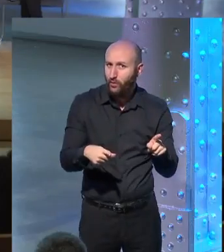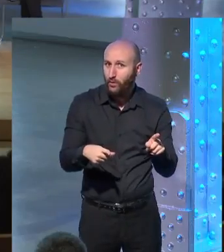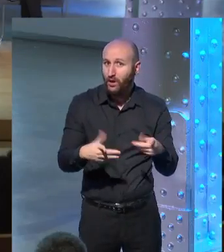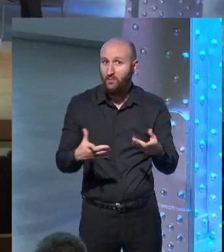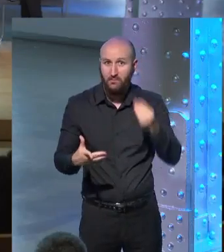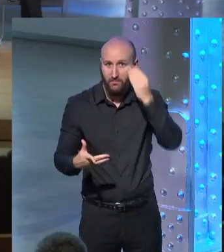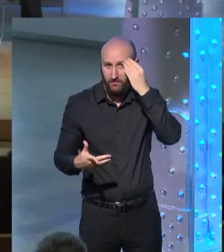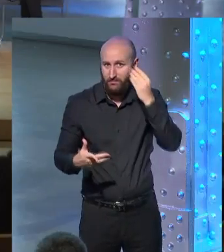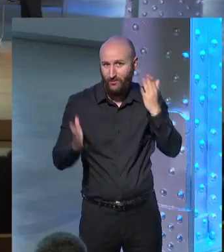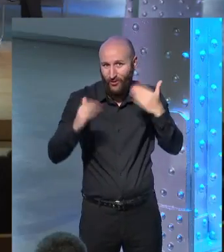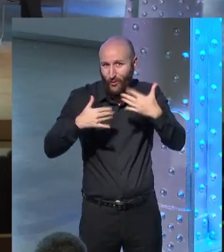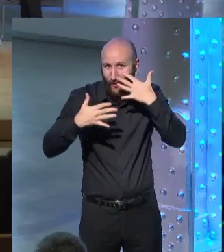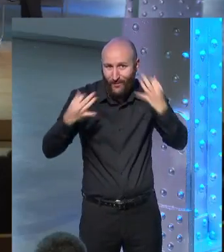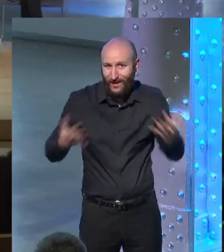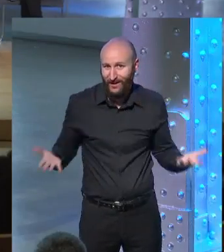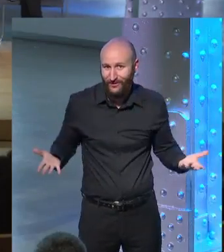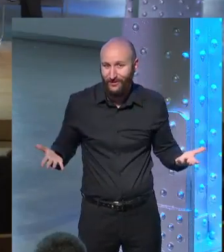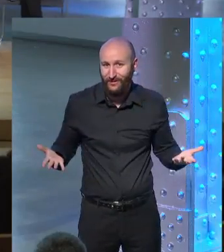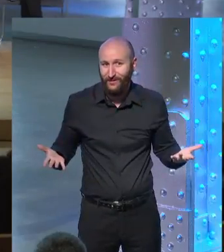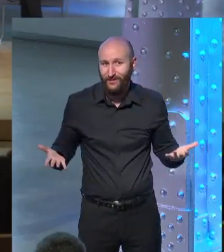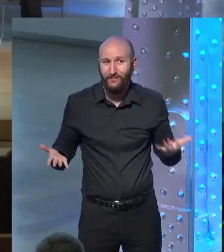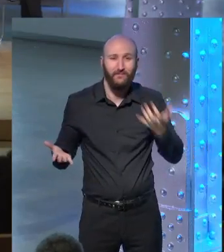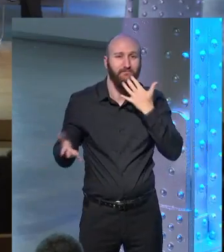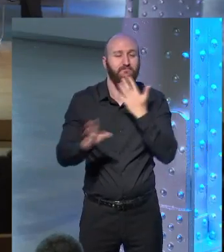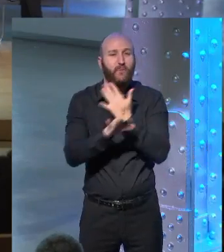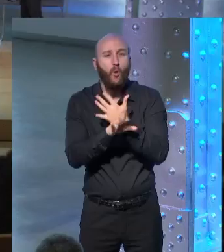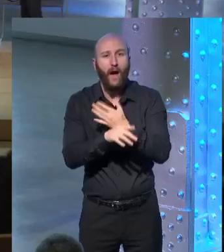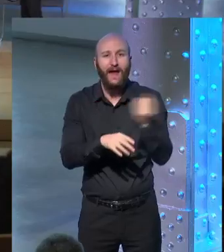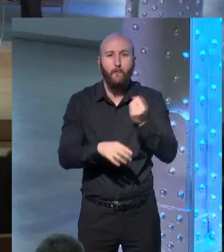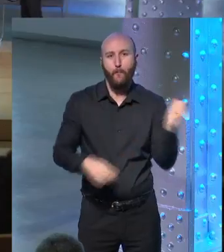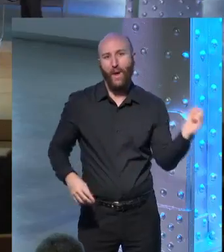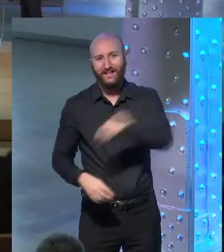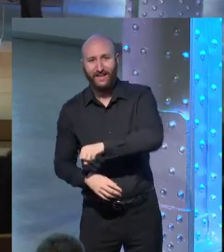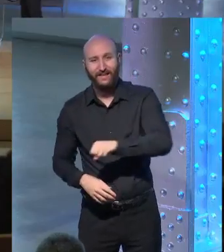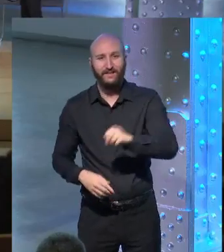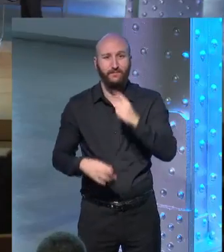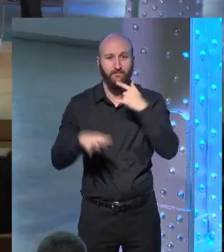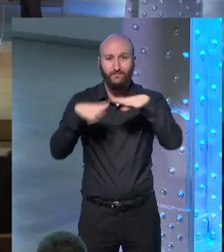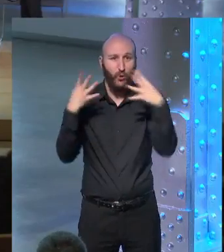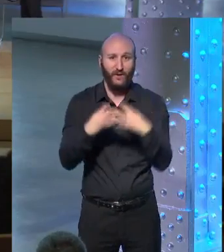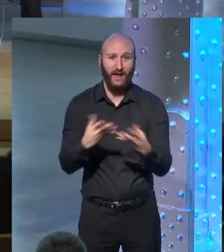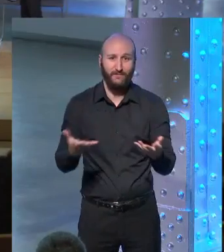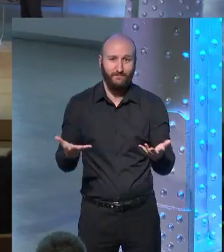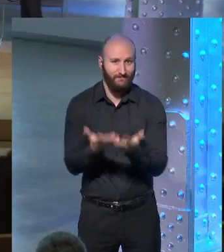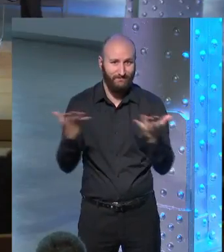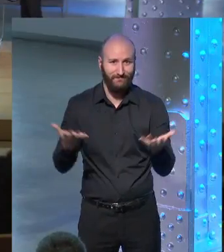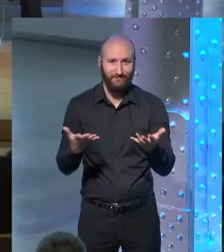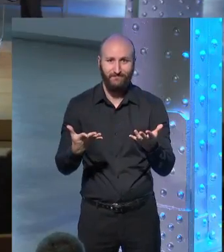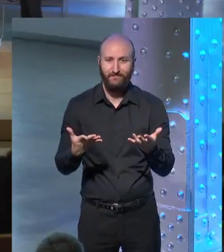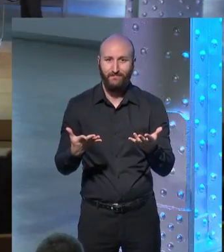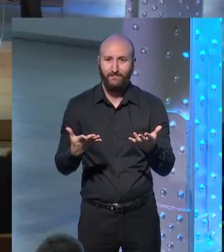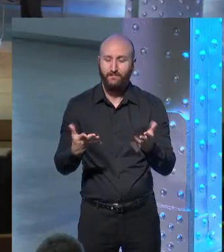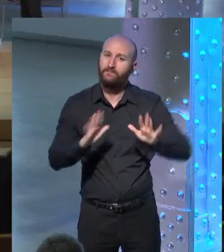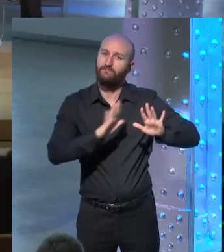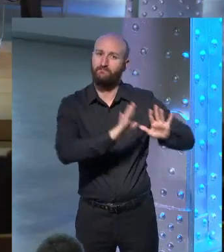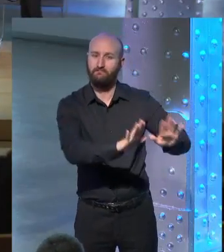No, ¿verdad? No es peligroso que juegue online un niño al parchís. Y de hecho vamos a dejarles en